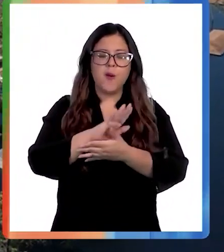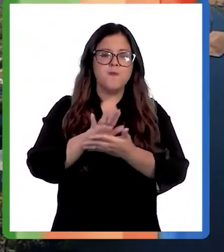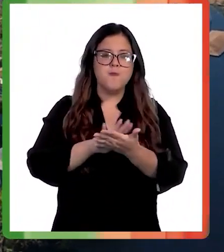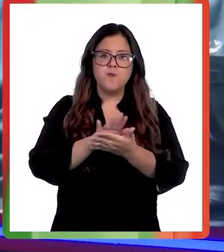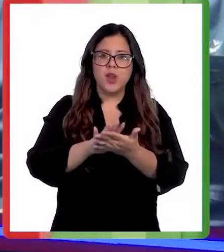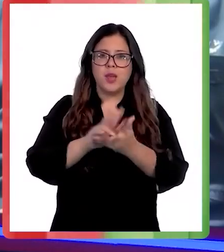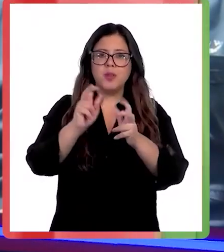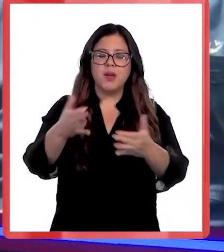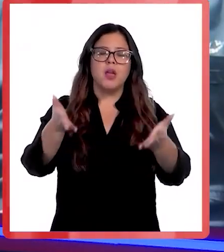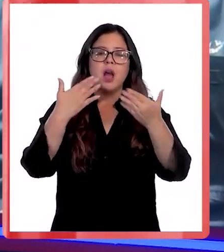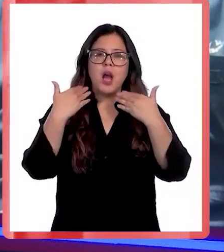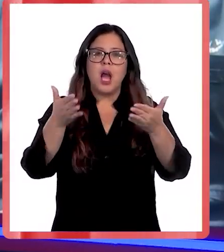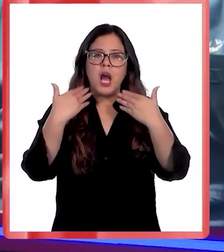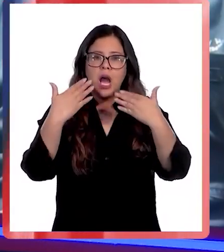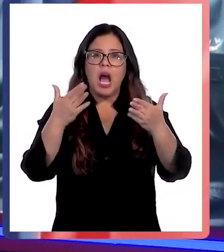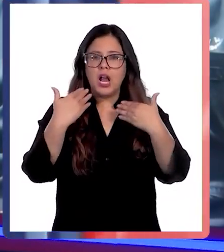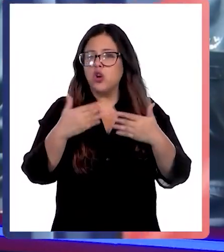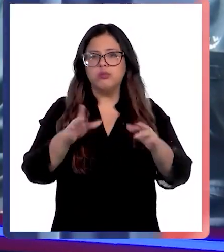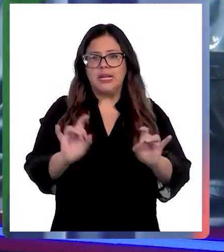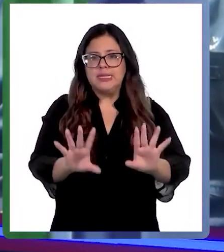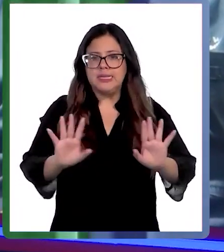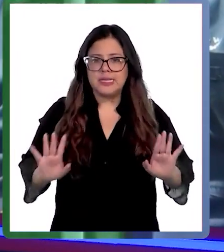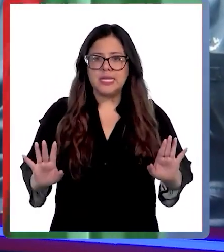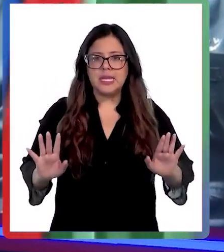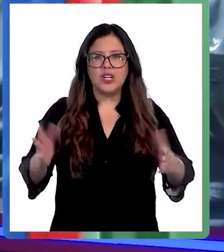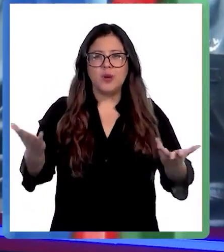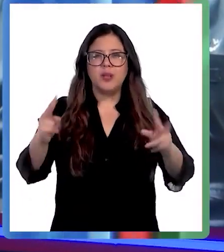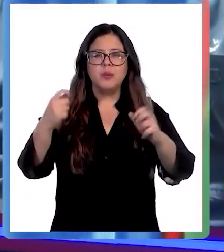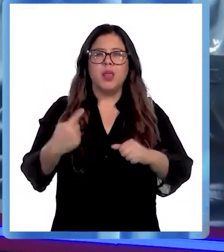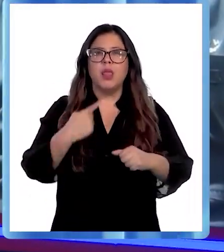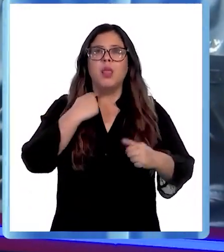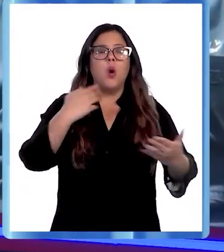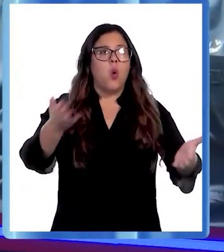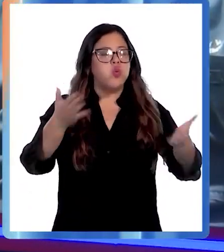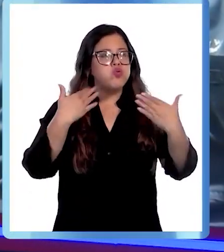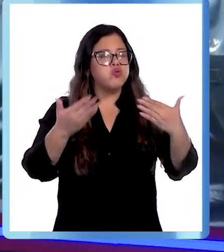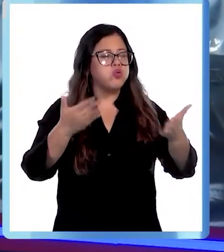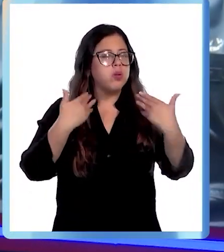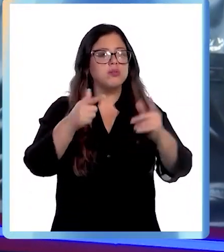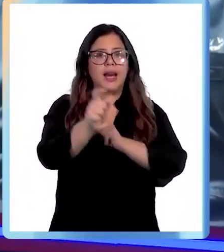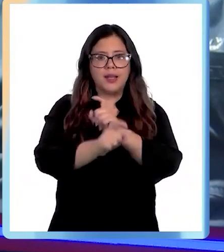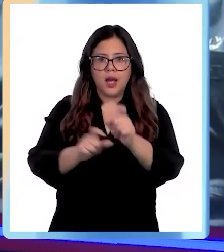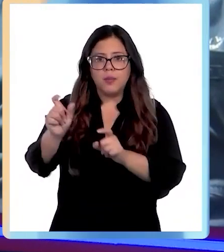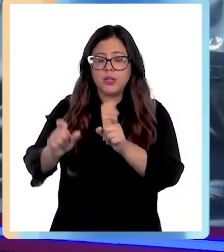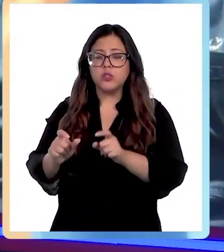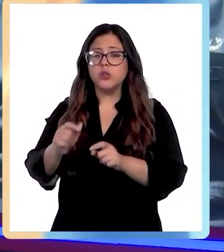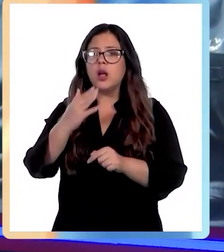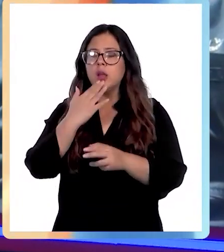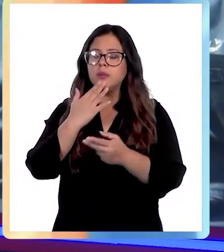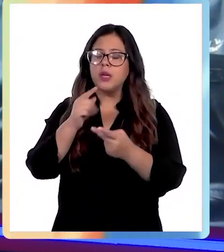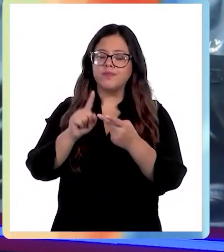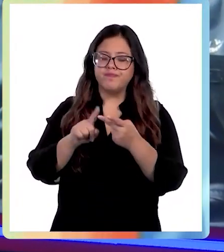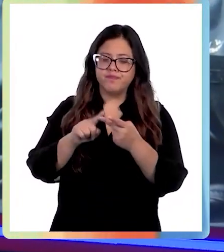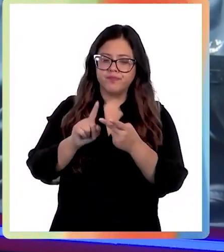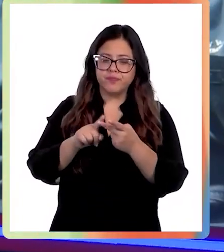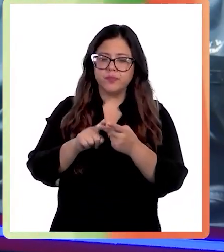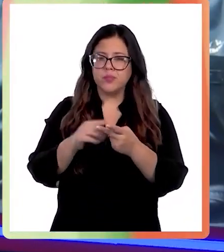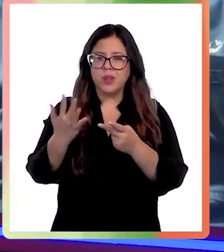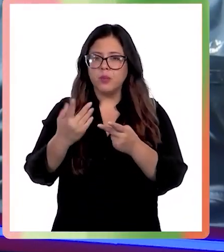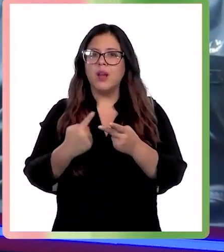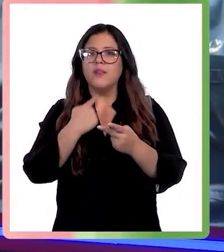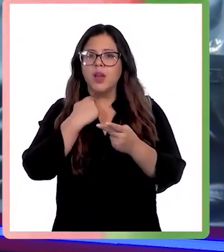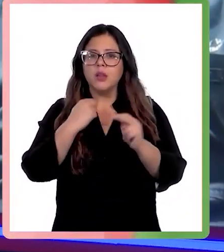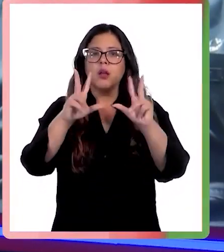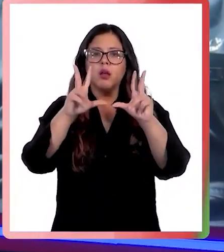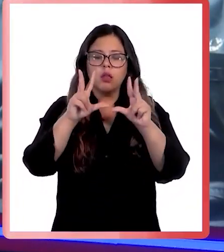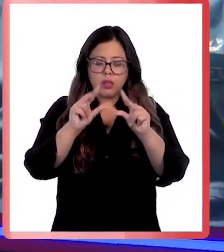Hablamos un poco del calor por sí, de cómo los golpes de calor pueden afectar a la gente. Ya estuvimos hablando de cómo se ha